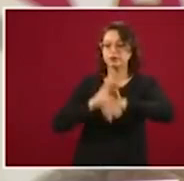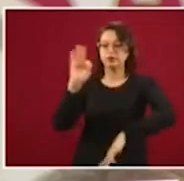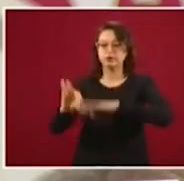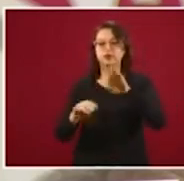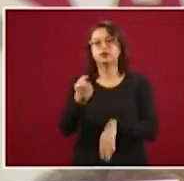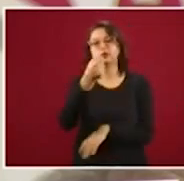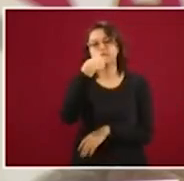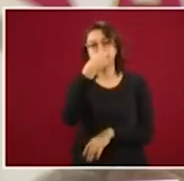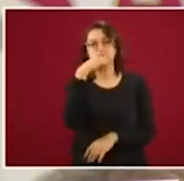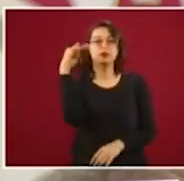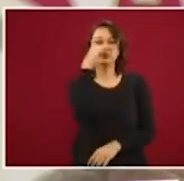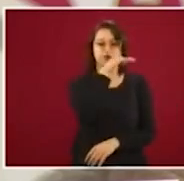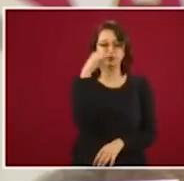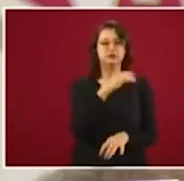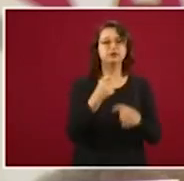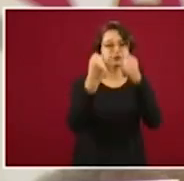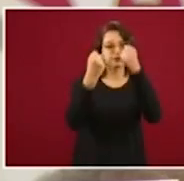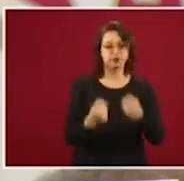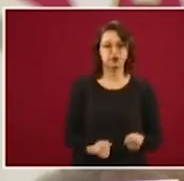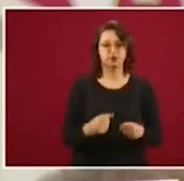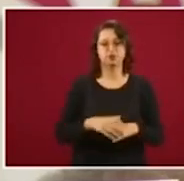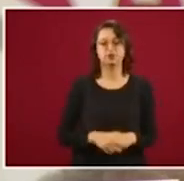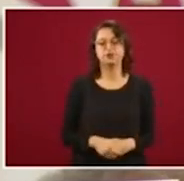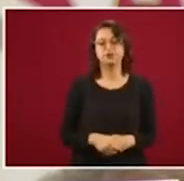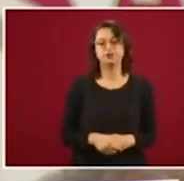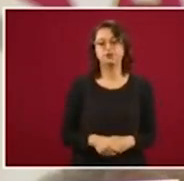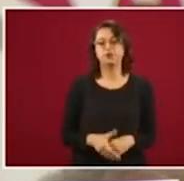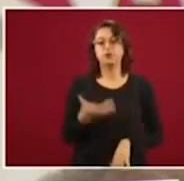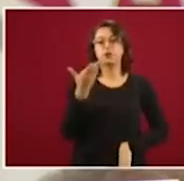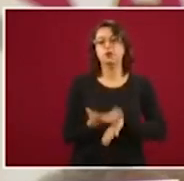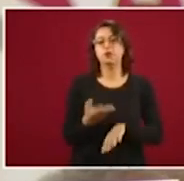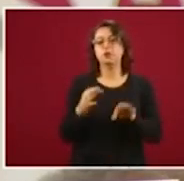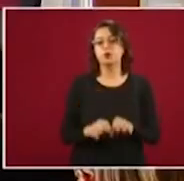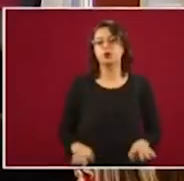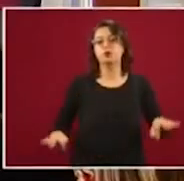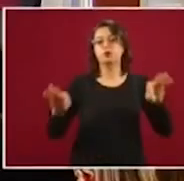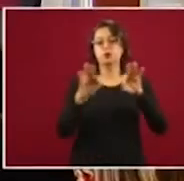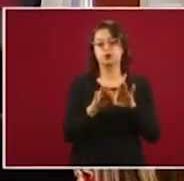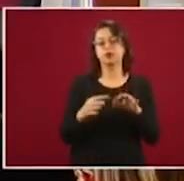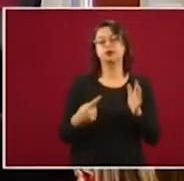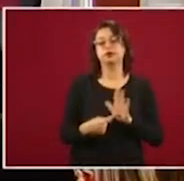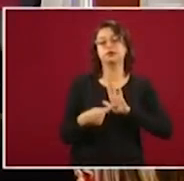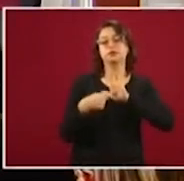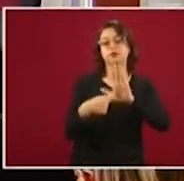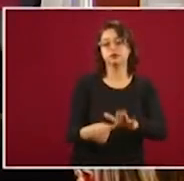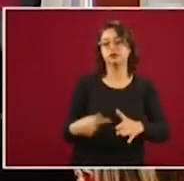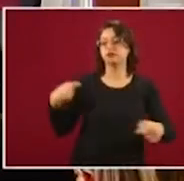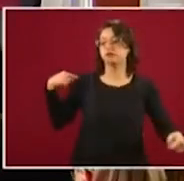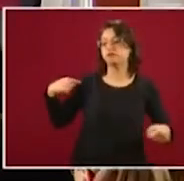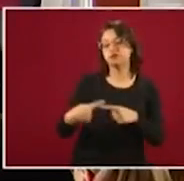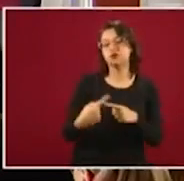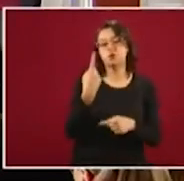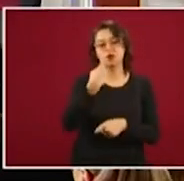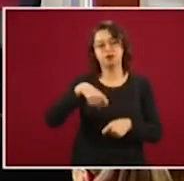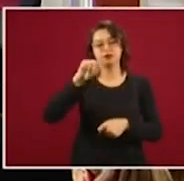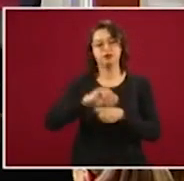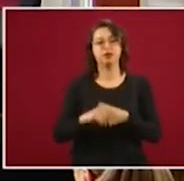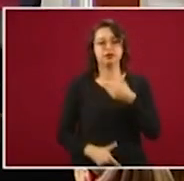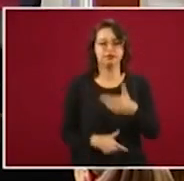Un elemento muy importante que ya habíamos comentado y ahora les traigo el progreso de la semana más reciente es